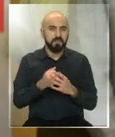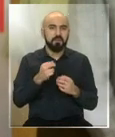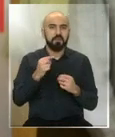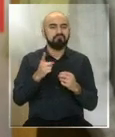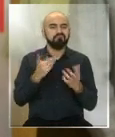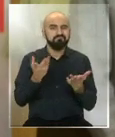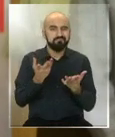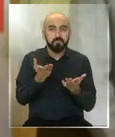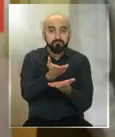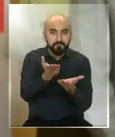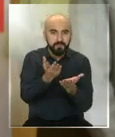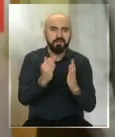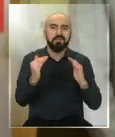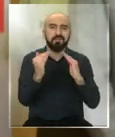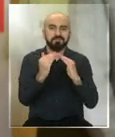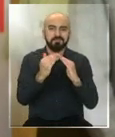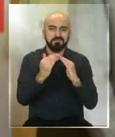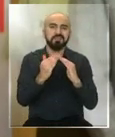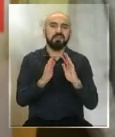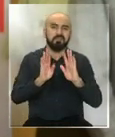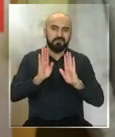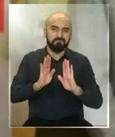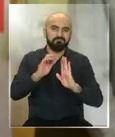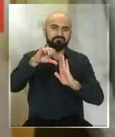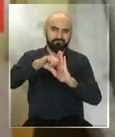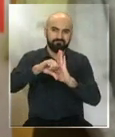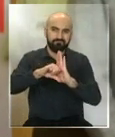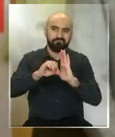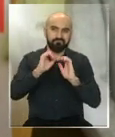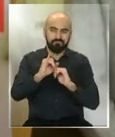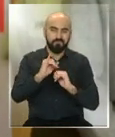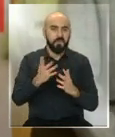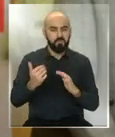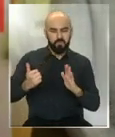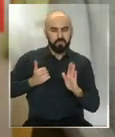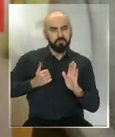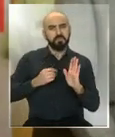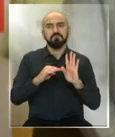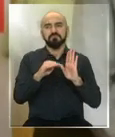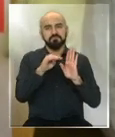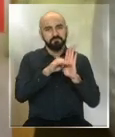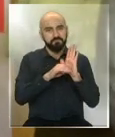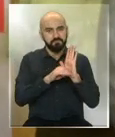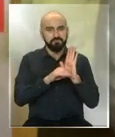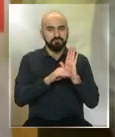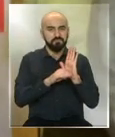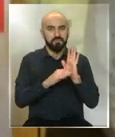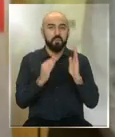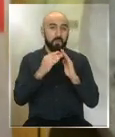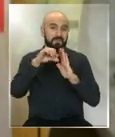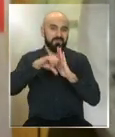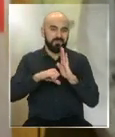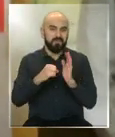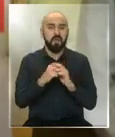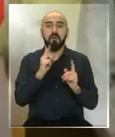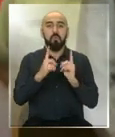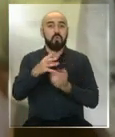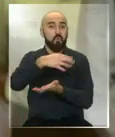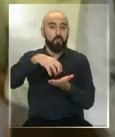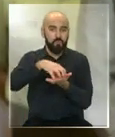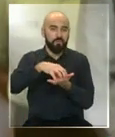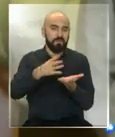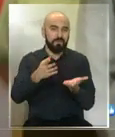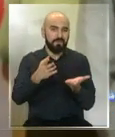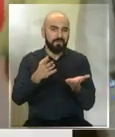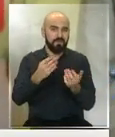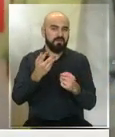de sus casas, que se queden en sus casas, de tal manera de dar cumplimiento a la cuarentena en el caso de las comunas que están con esa